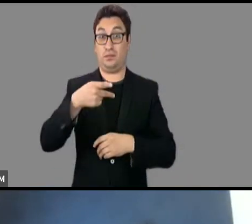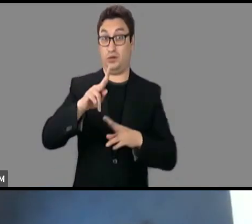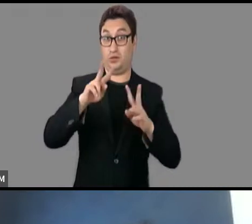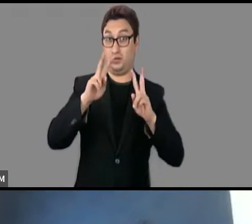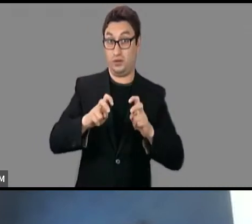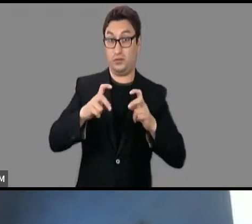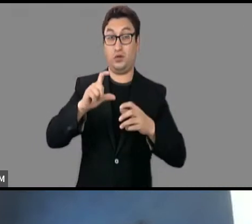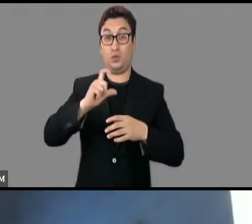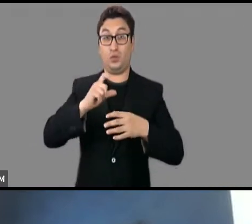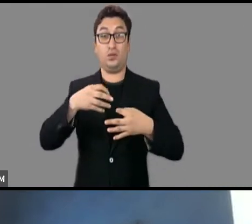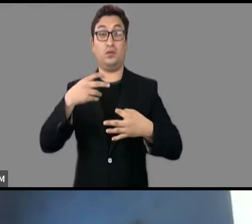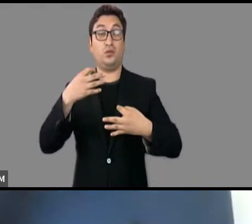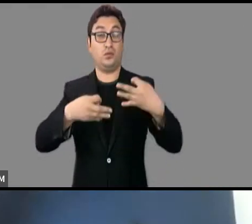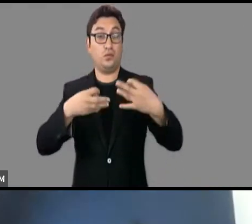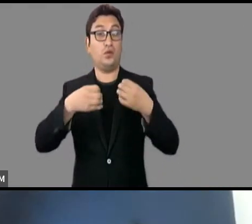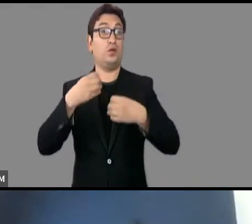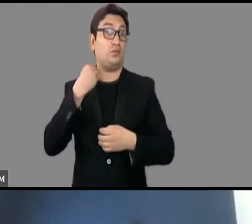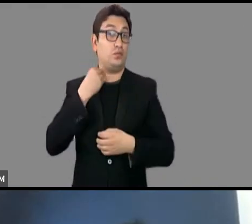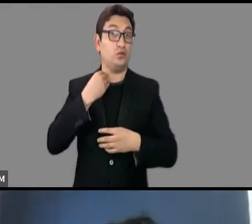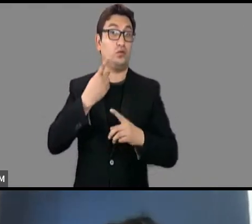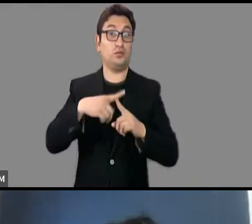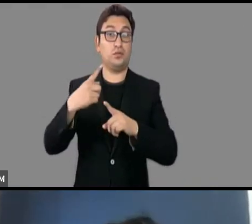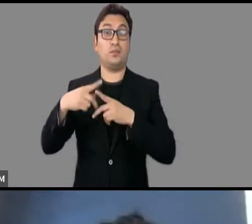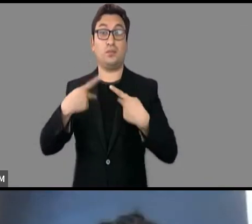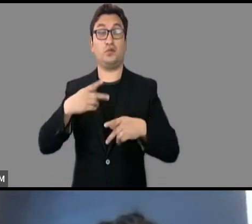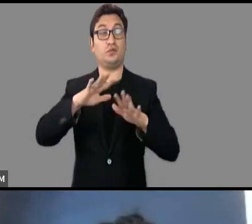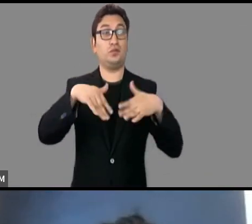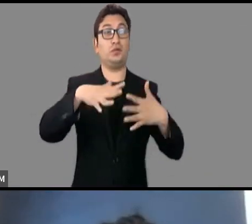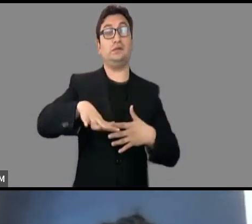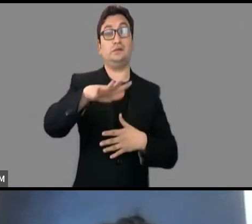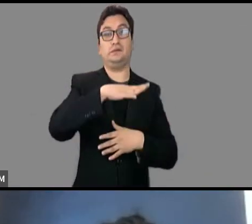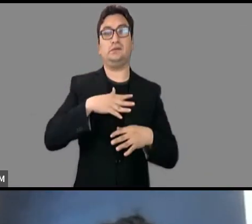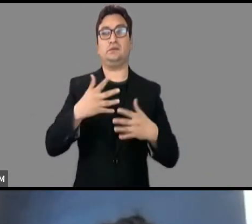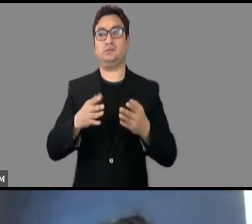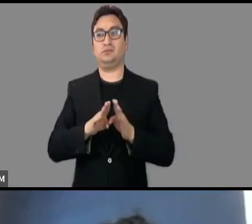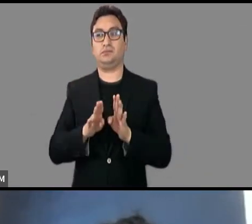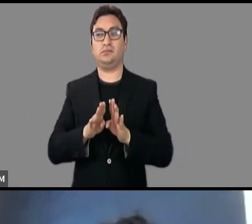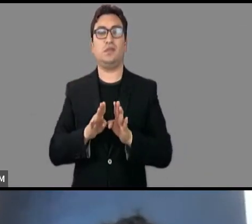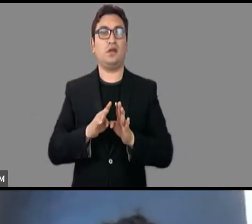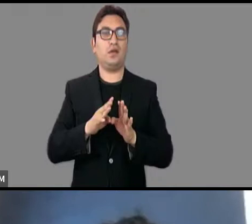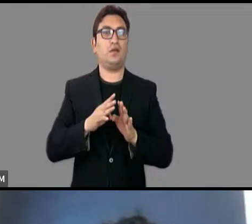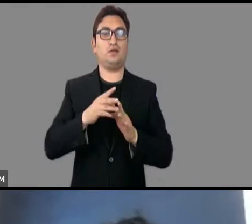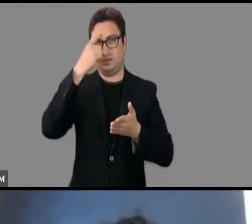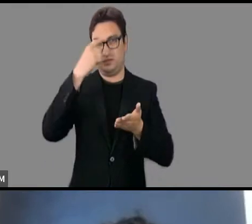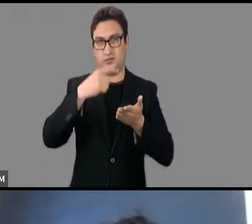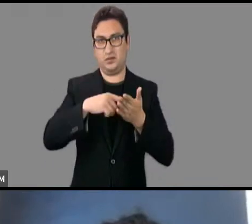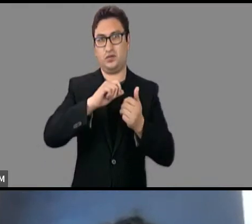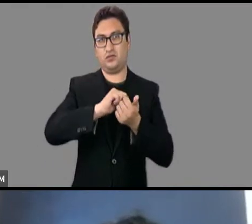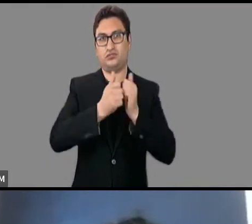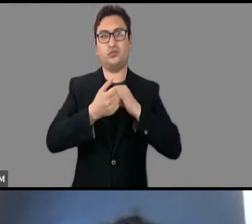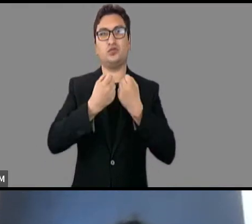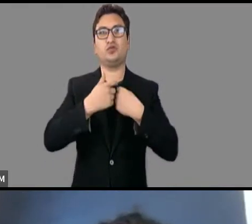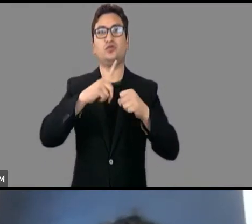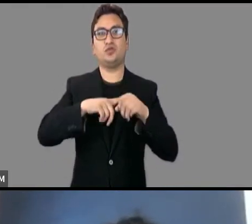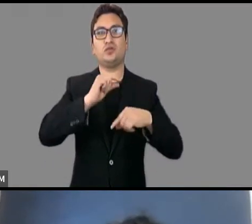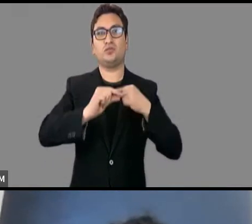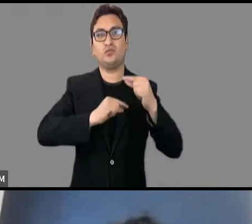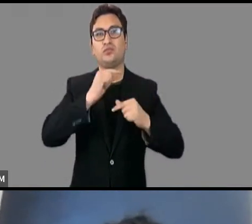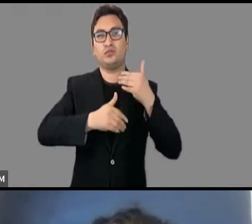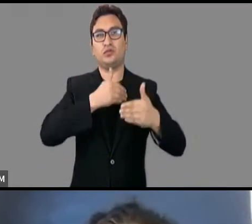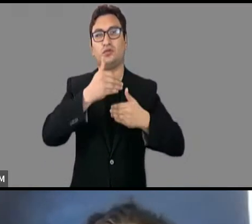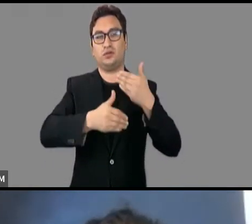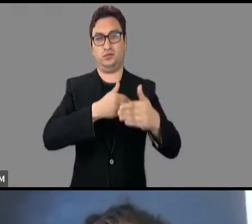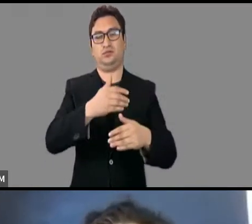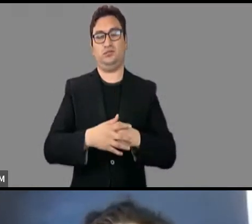de la población en general. Entonces, creo que tiene que ver con la transformación social que creo que poco a poco se da. O sea, yo empecé